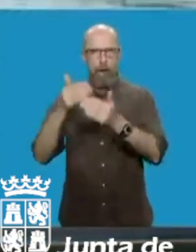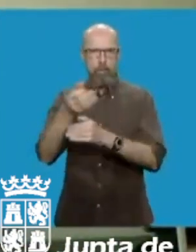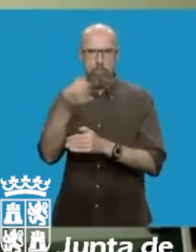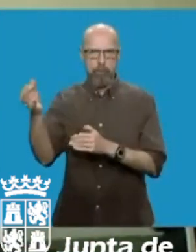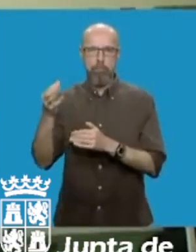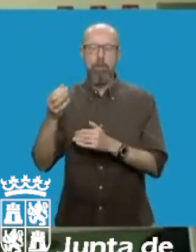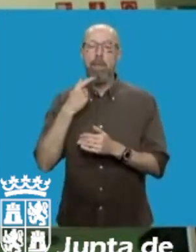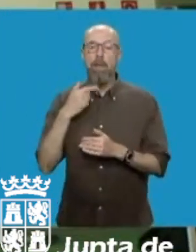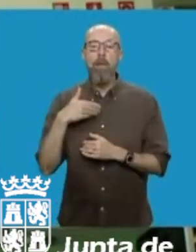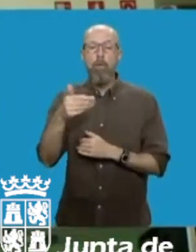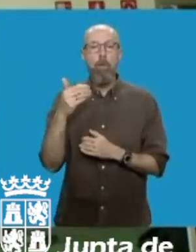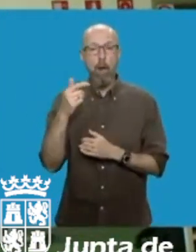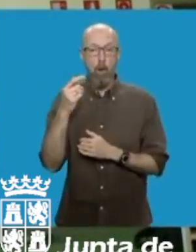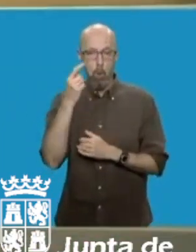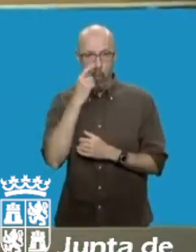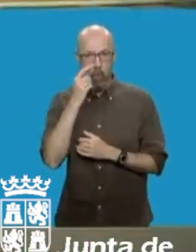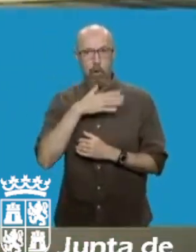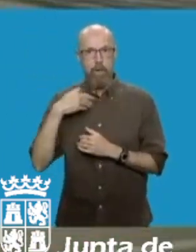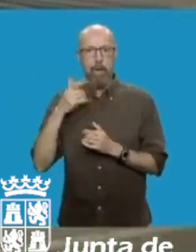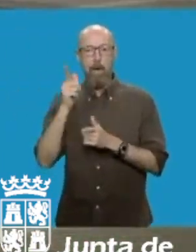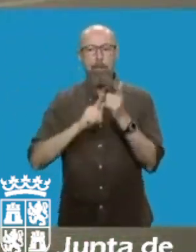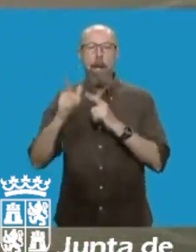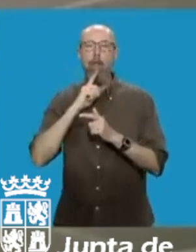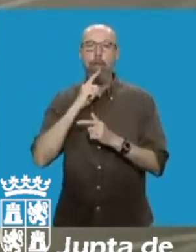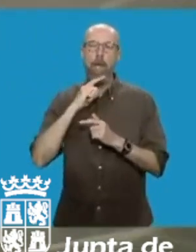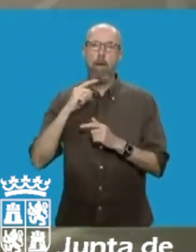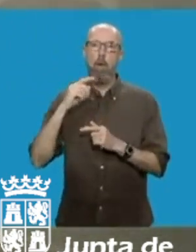julio a Rumanía para afianzarse en la élite internacional.